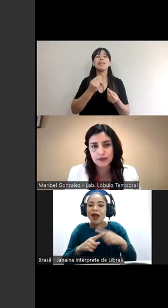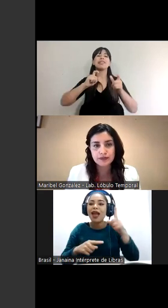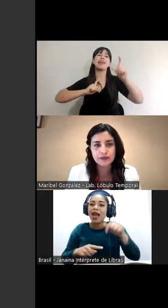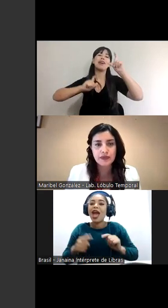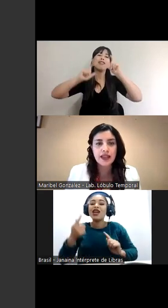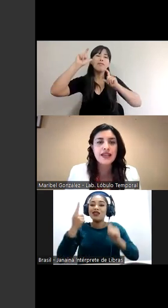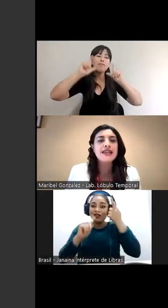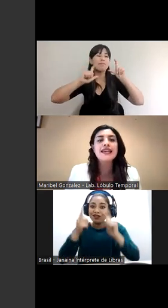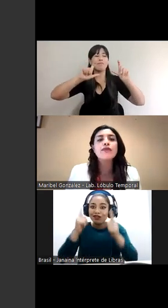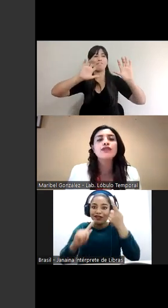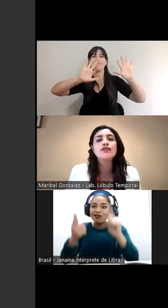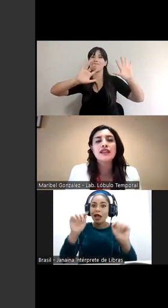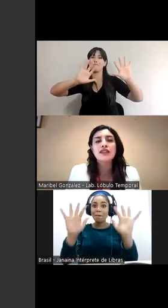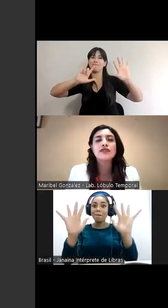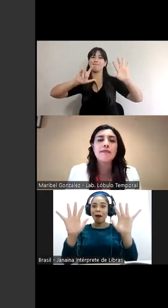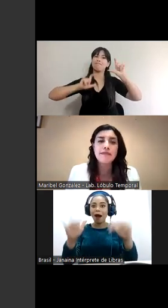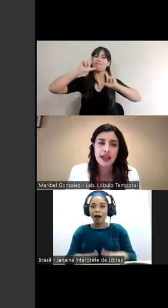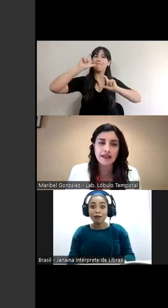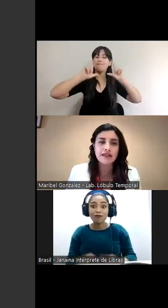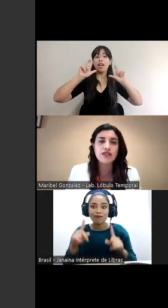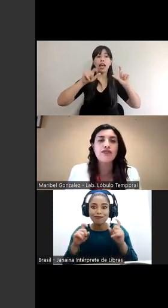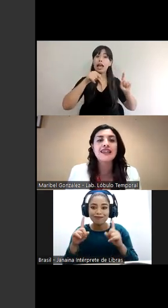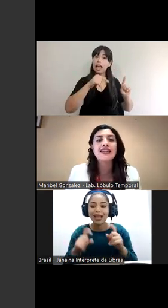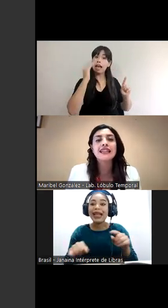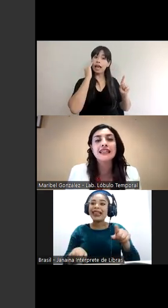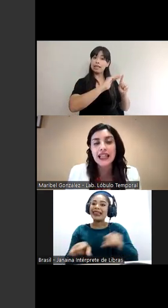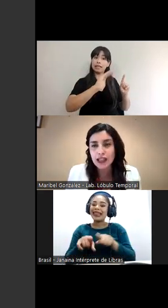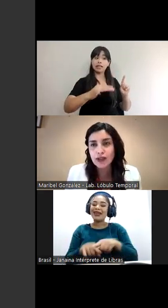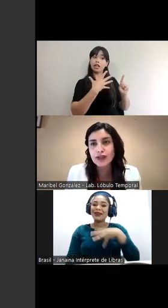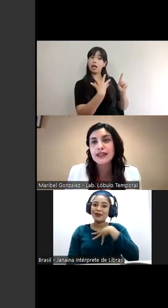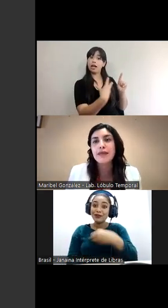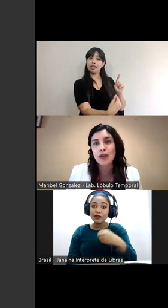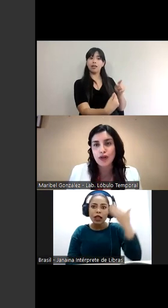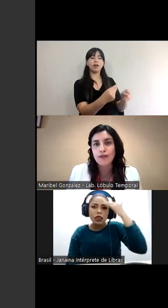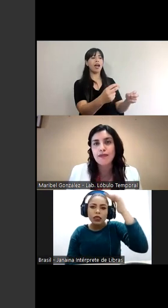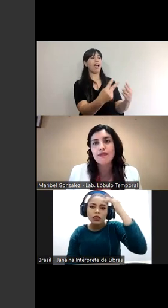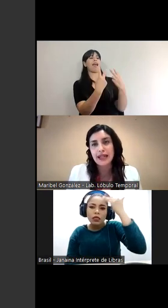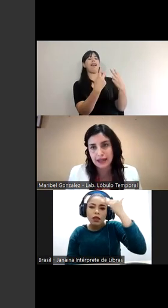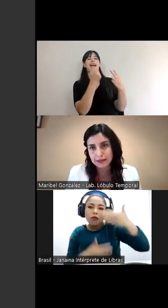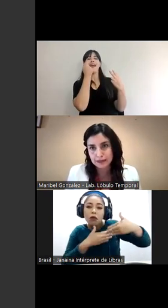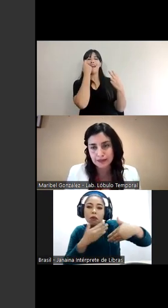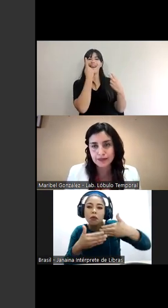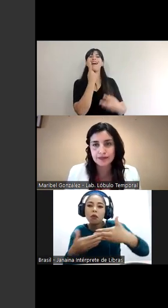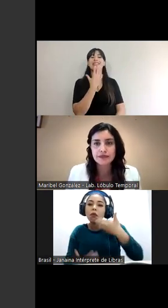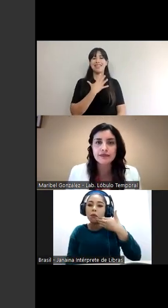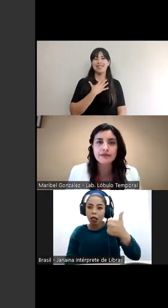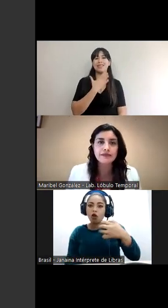manos. Y que nuestros hijos también nos vayan entendiendo de mejor manera.